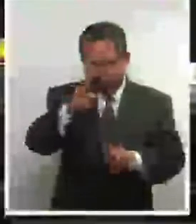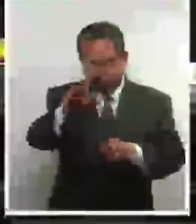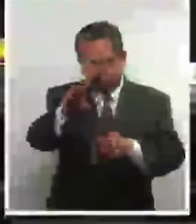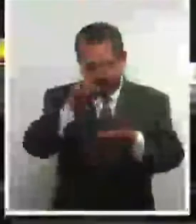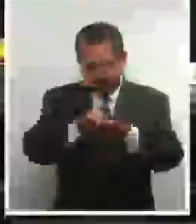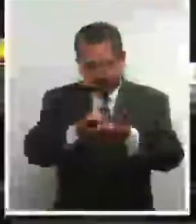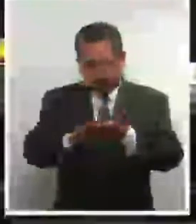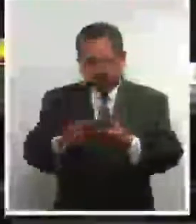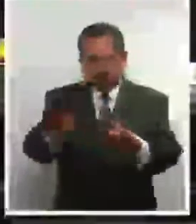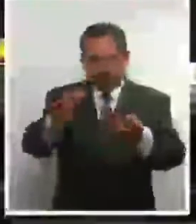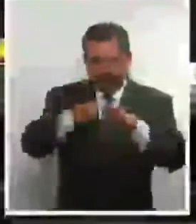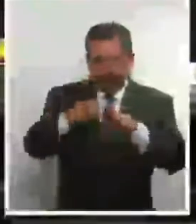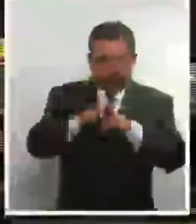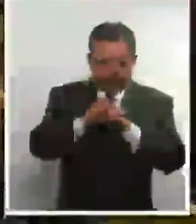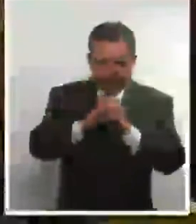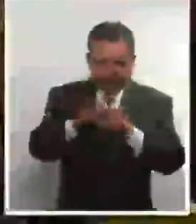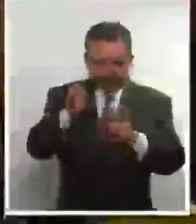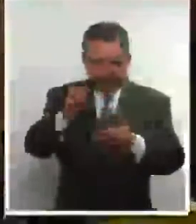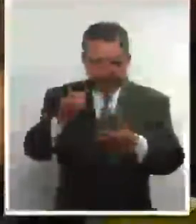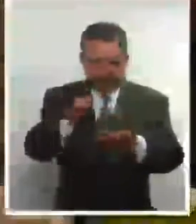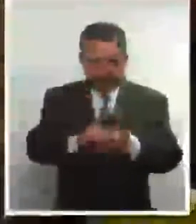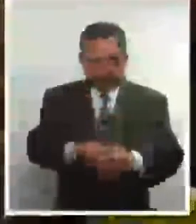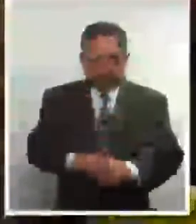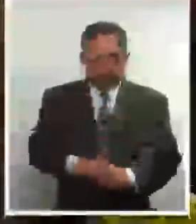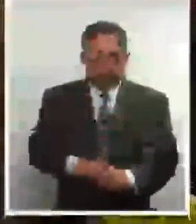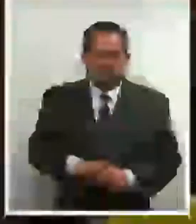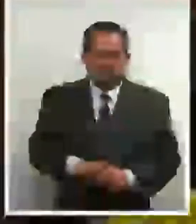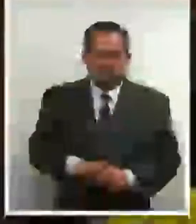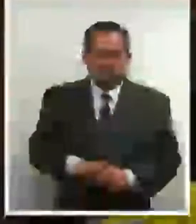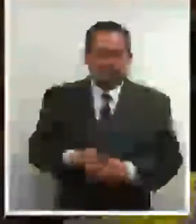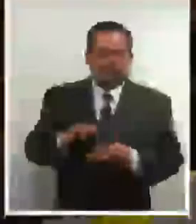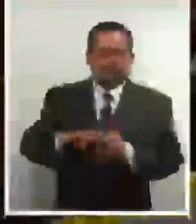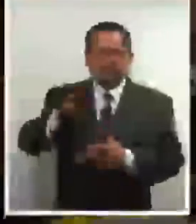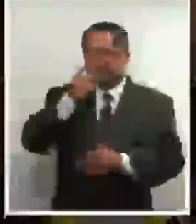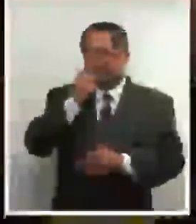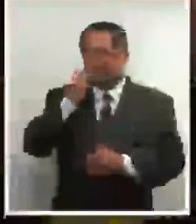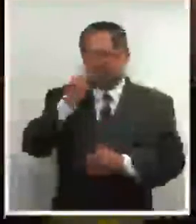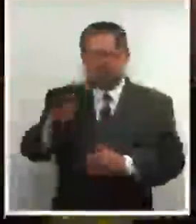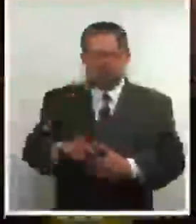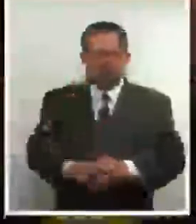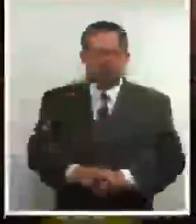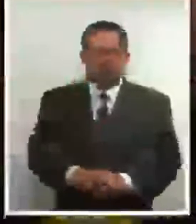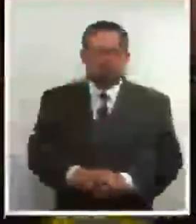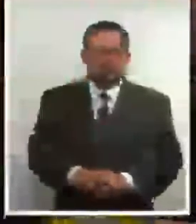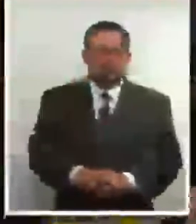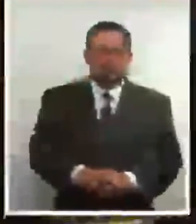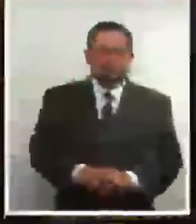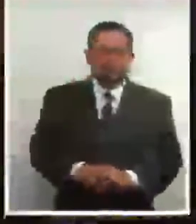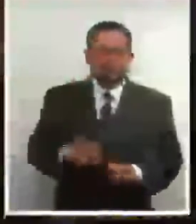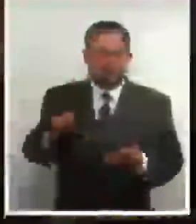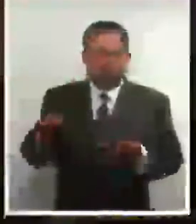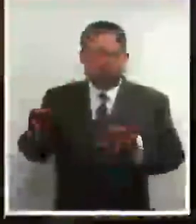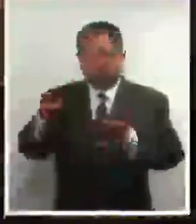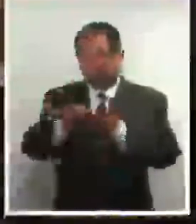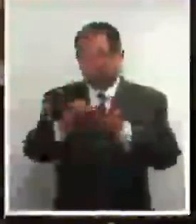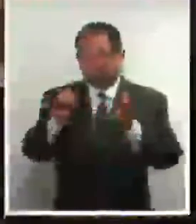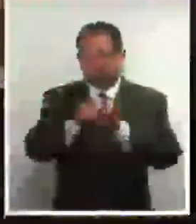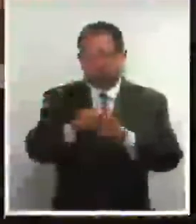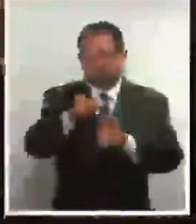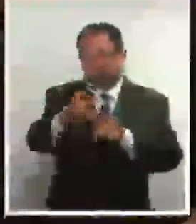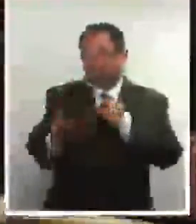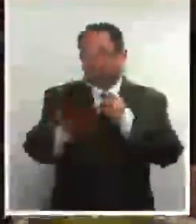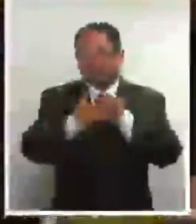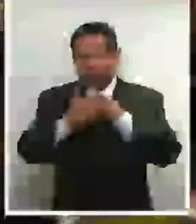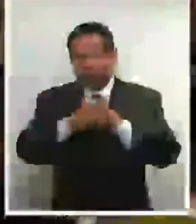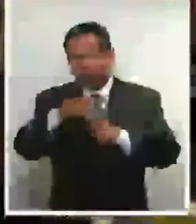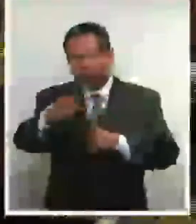retomamos, háganos llegar por favor la propuesta. La mayoría por la afirmativa, presidente. Se incorporan al texto con el